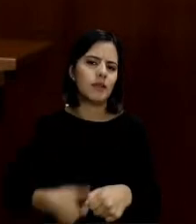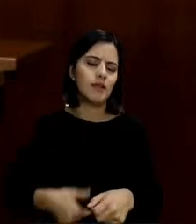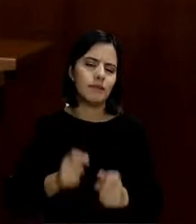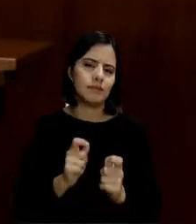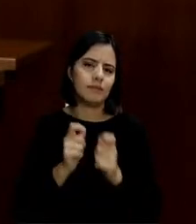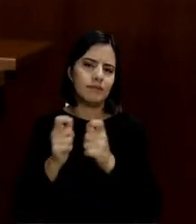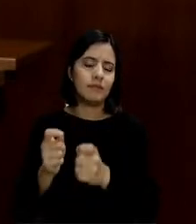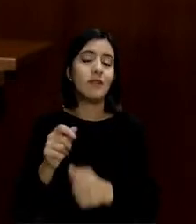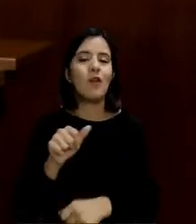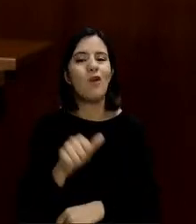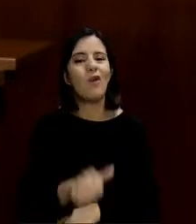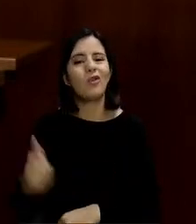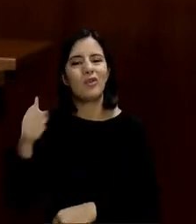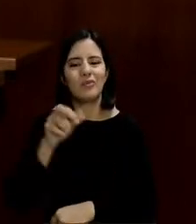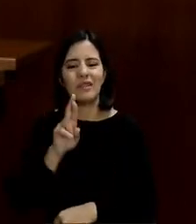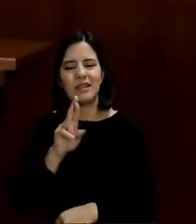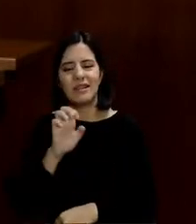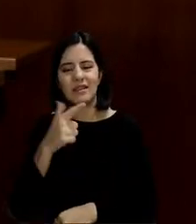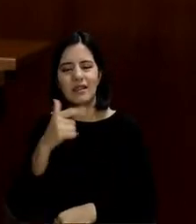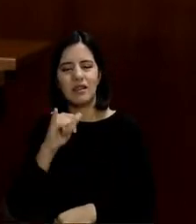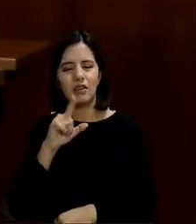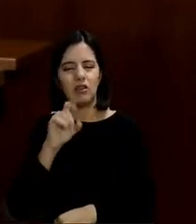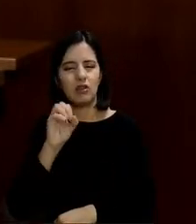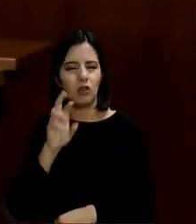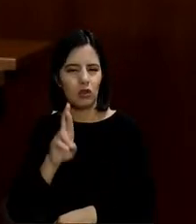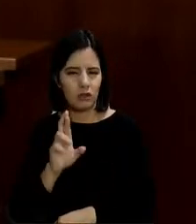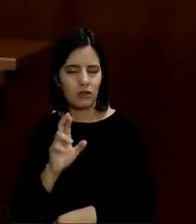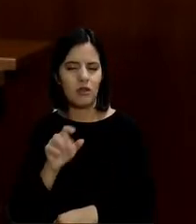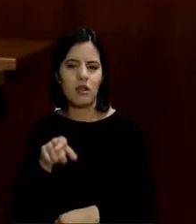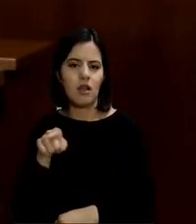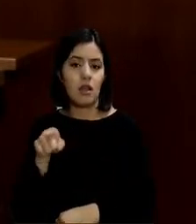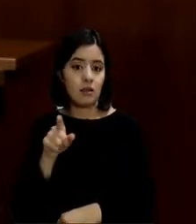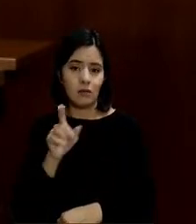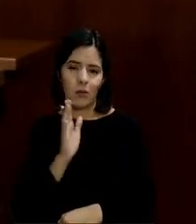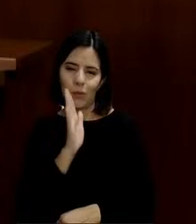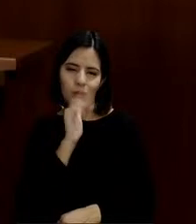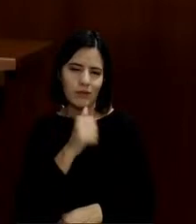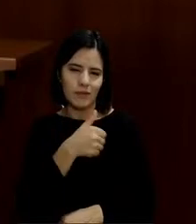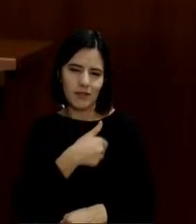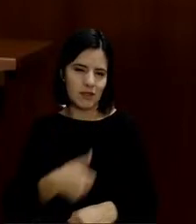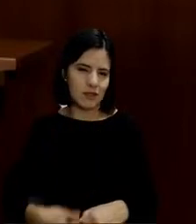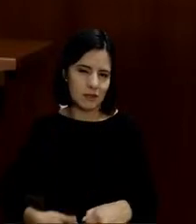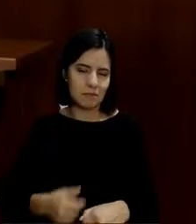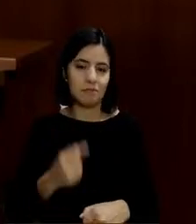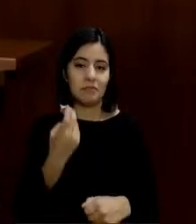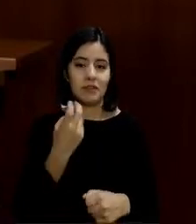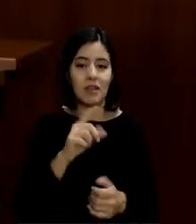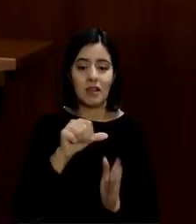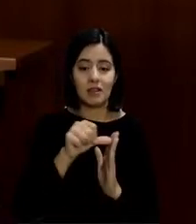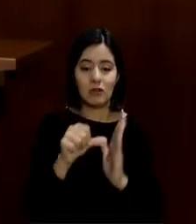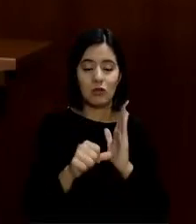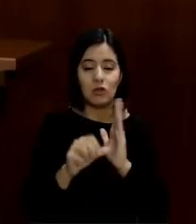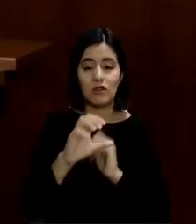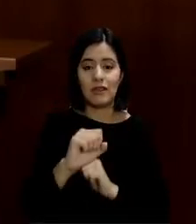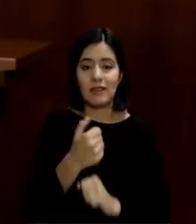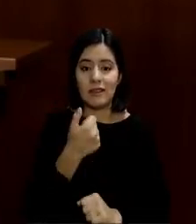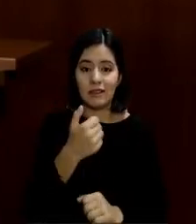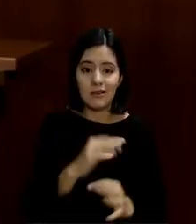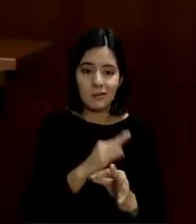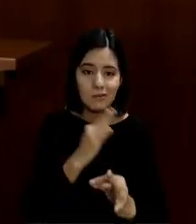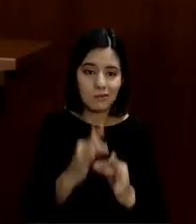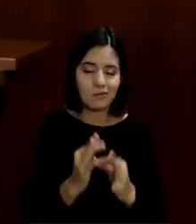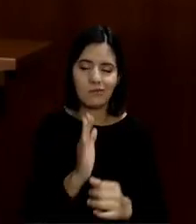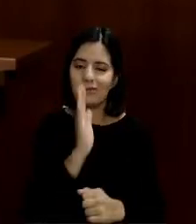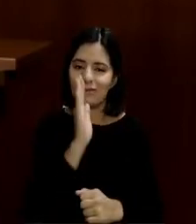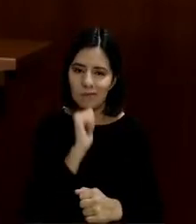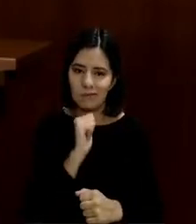lo enunciado en el artículo 66 de esta ley. En este sentido, el Grupo Parlamentario del Partido del